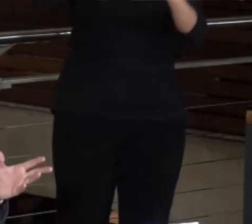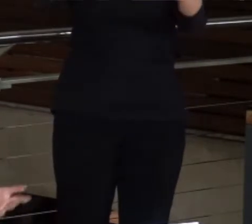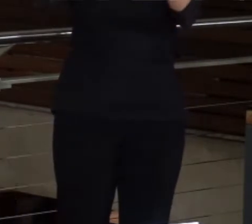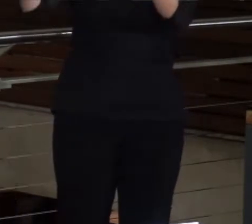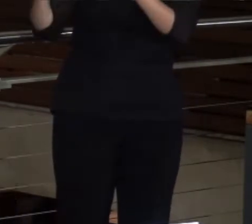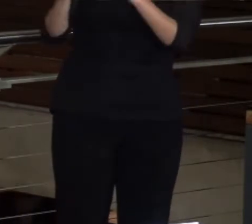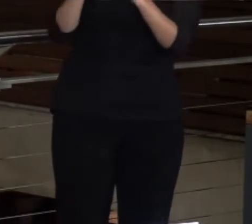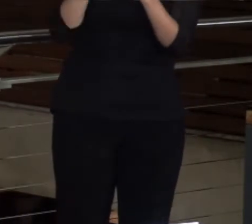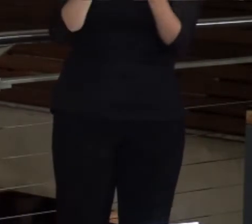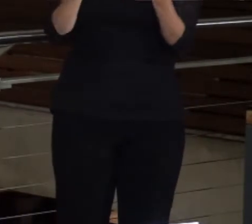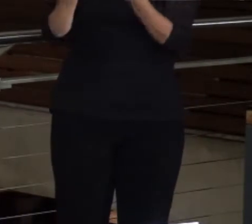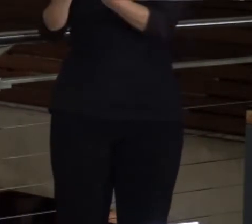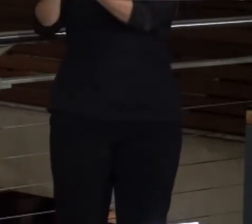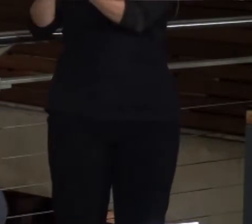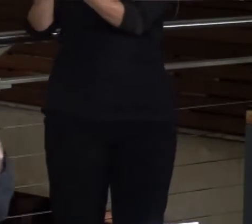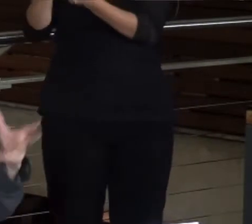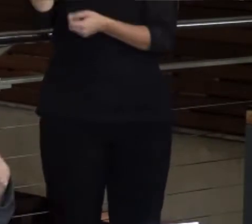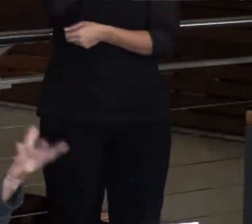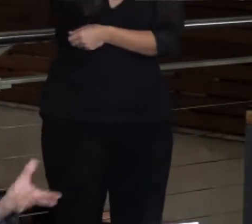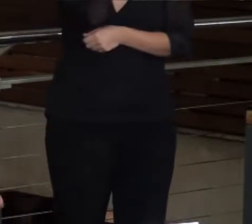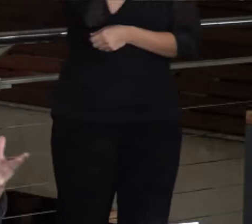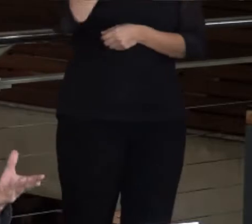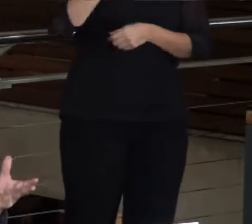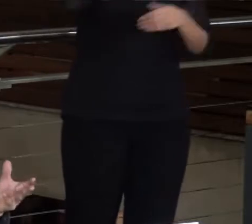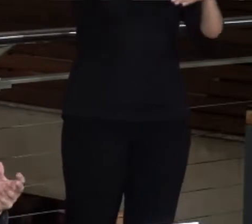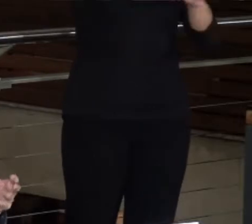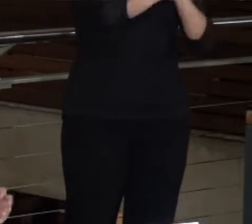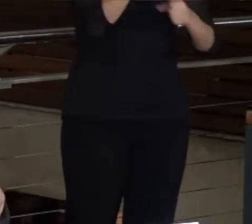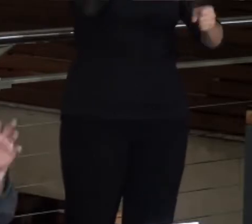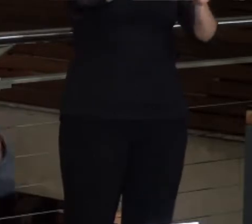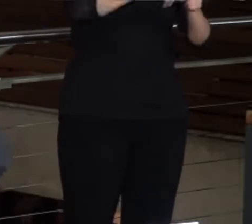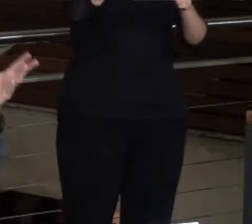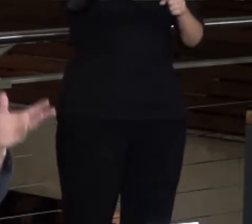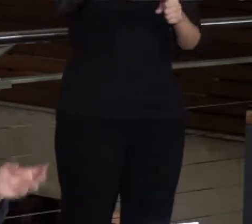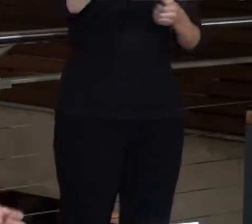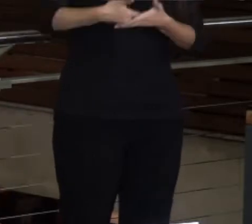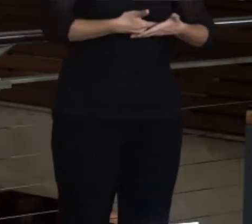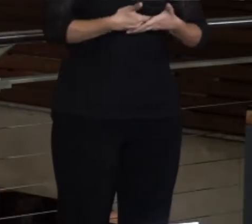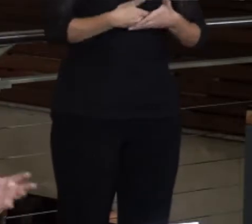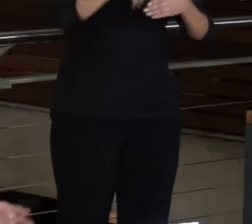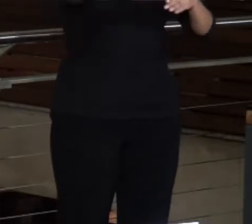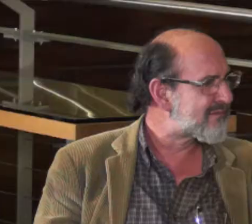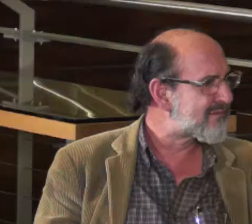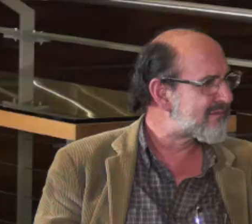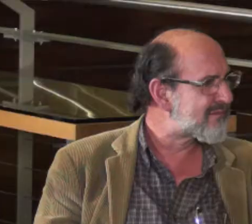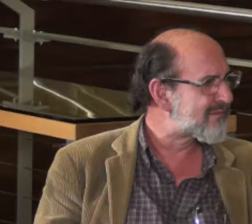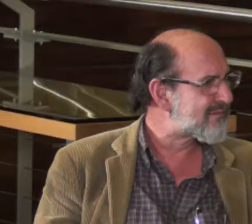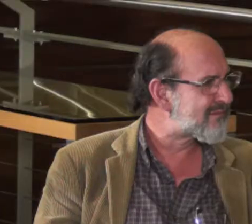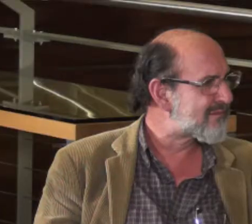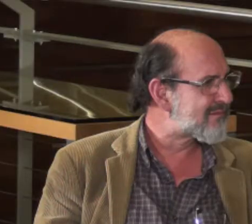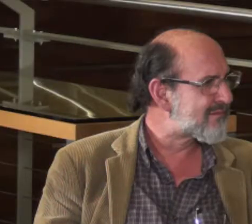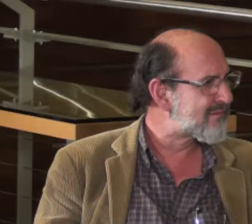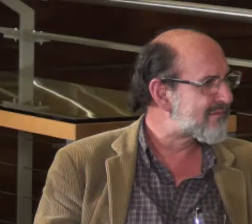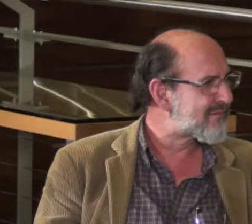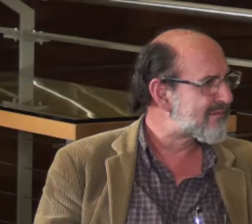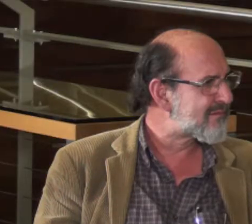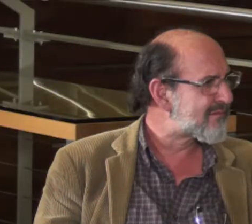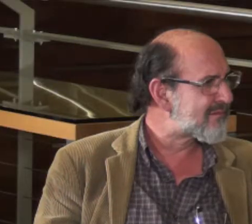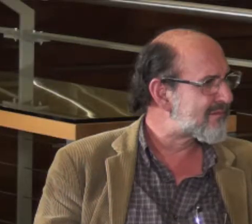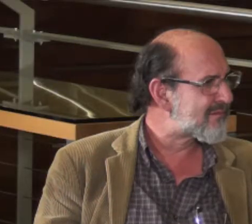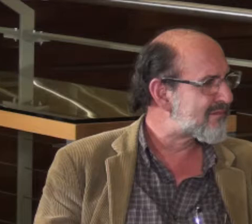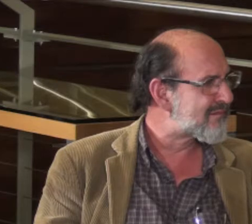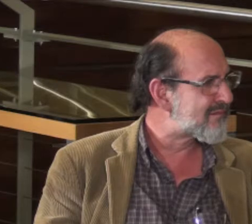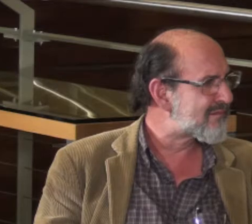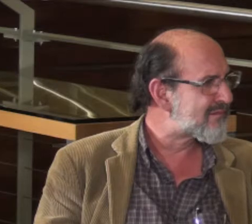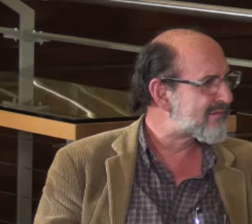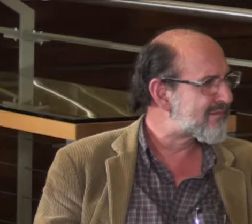pero por los protocolos médicos tendría que haberse quedado solo en una incubadora y mi mujer dijo que si se quedaba solo la incubadora se